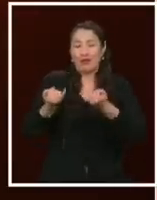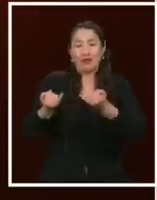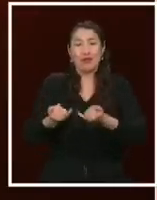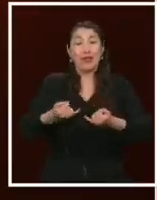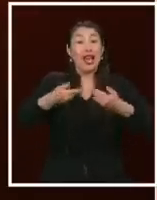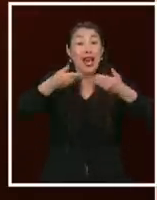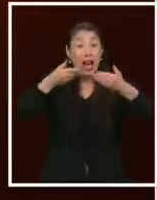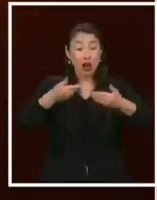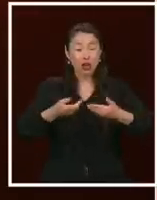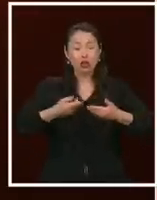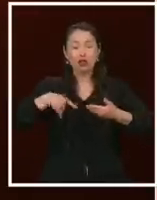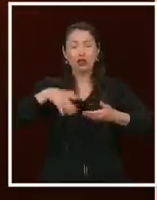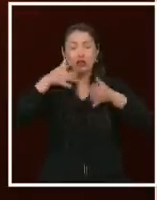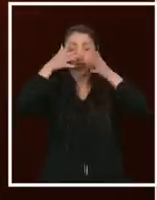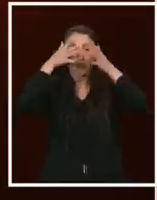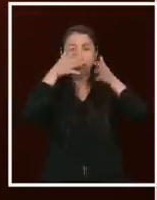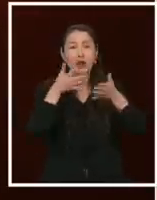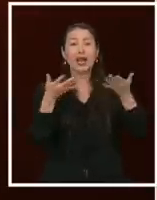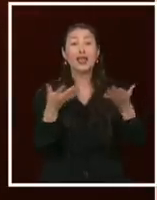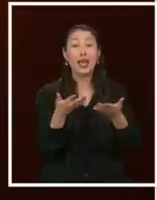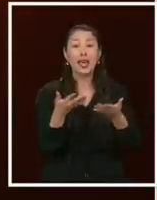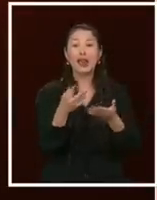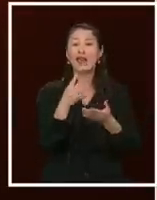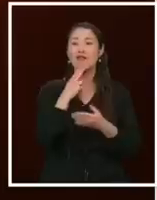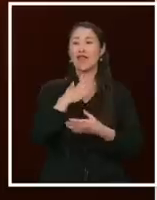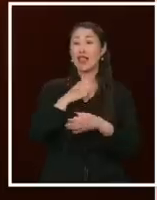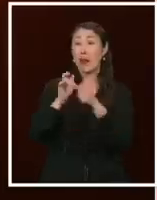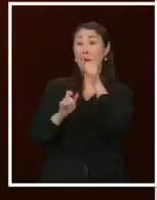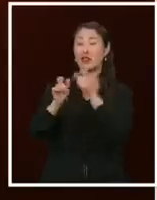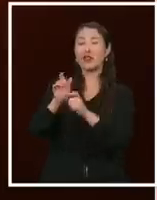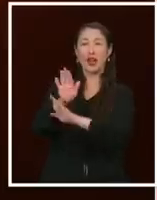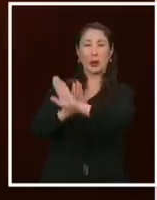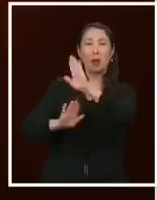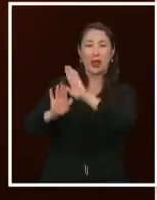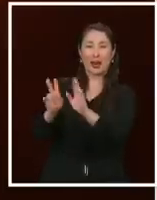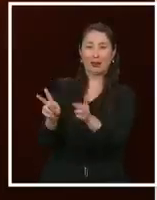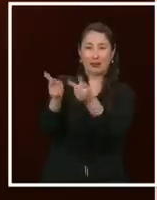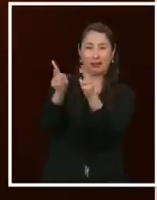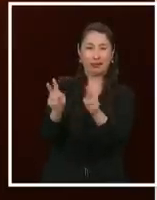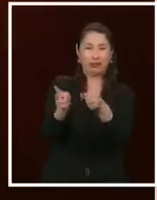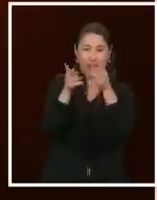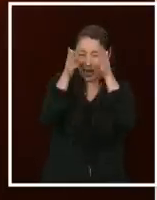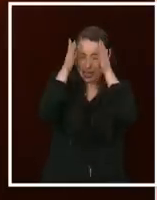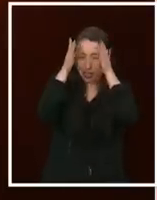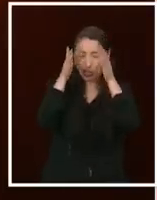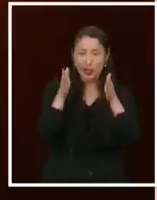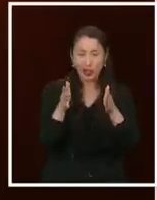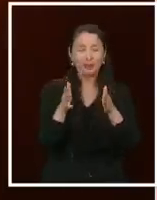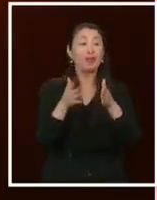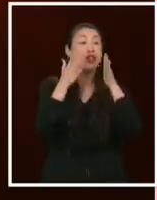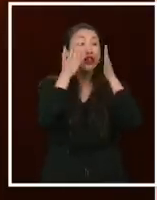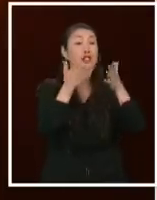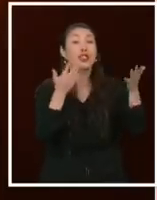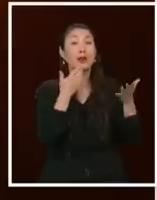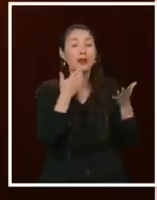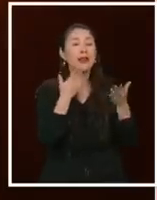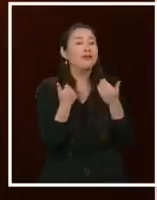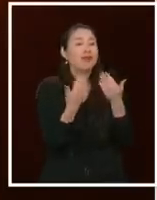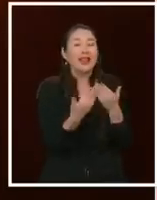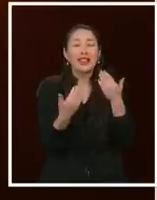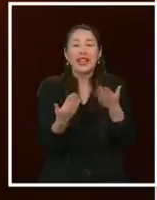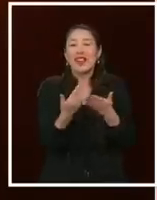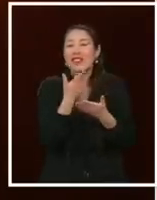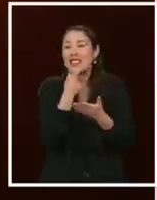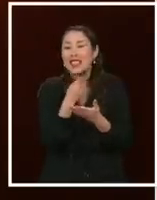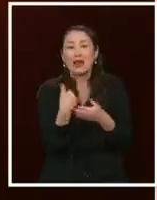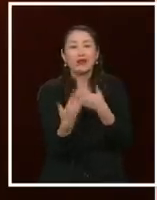momento nuestra concentración está en el cuidado de la vida de las personas, nuestra concentración está en poder facilitar todos los elementos a través de